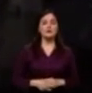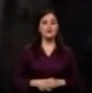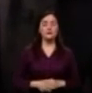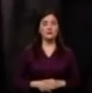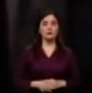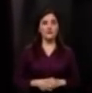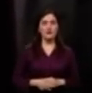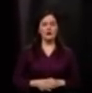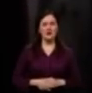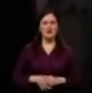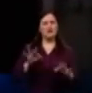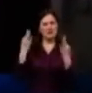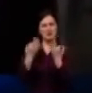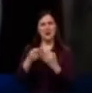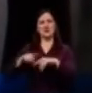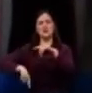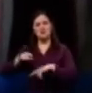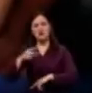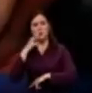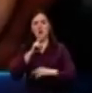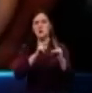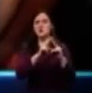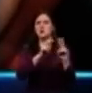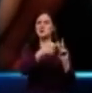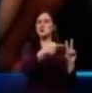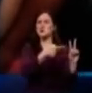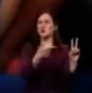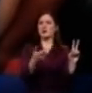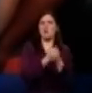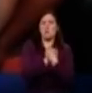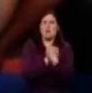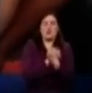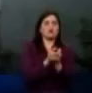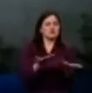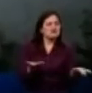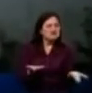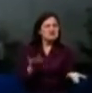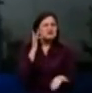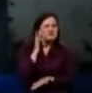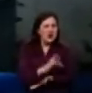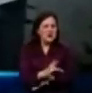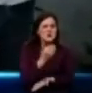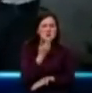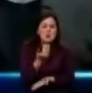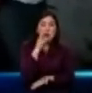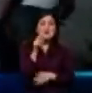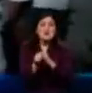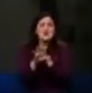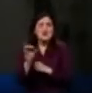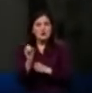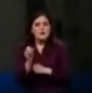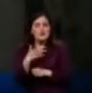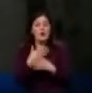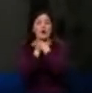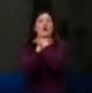Que se querían mucho, dicen quienes en vida los conocieron. Familiares y amigos no pueden explicarse las razones que llevaron a un hombre de 50 años